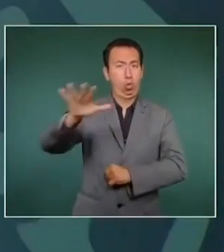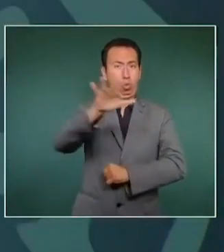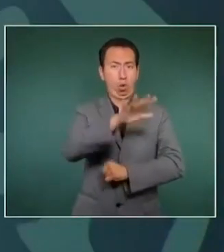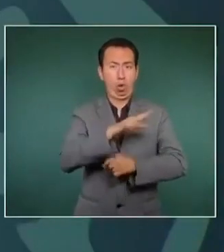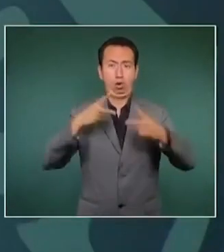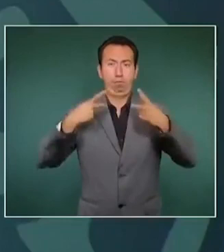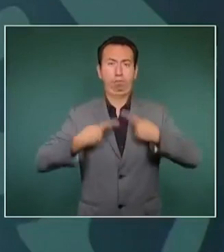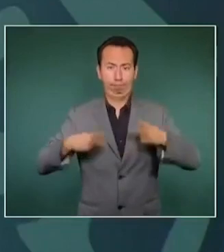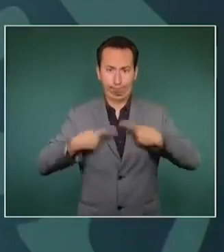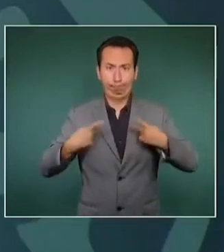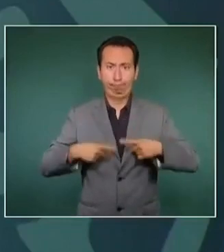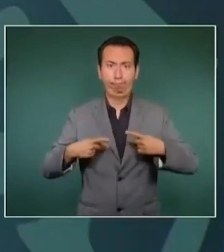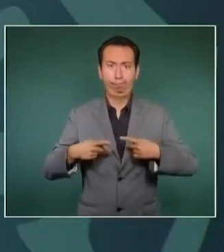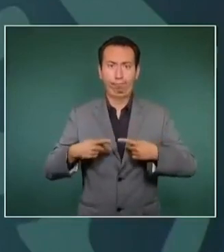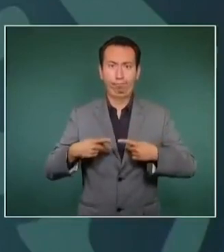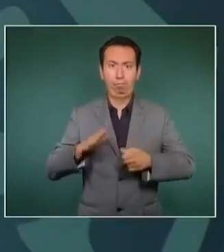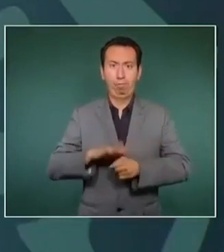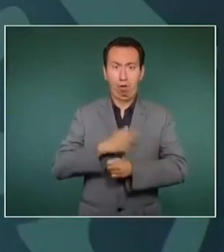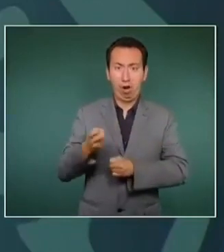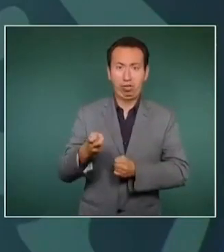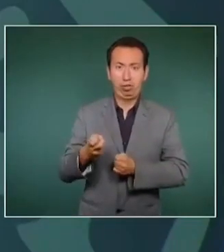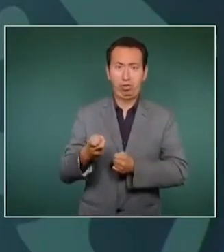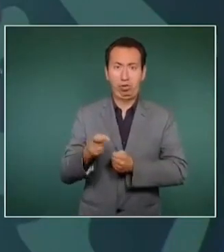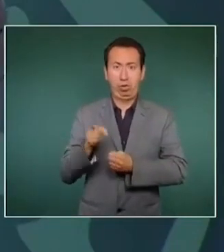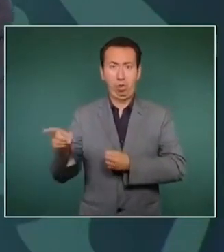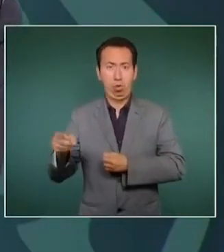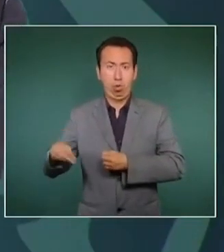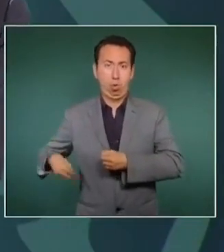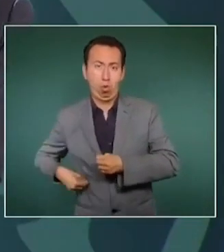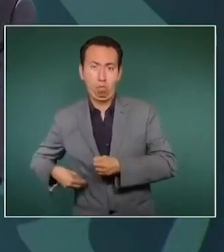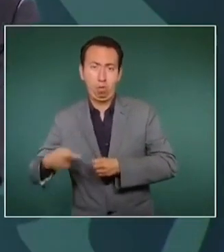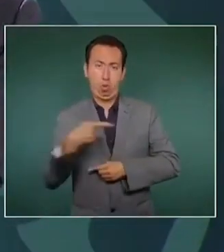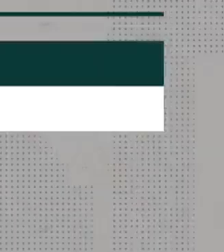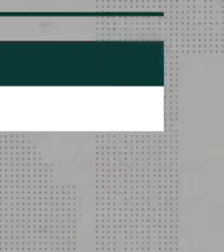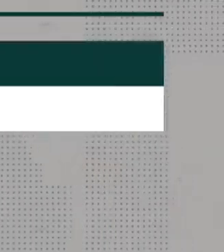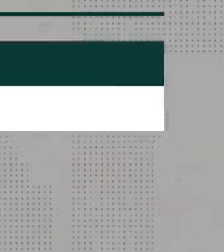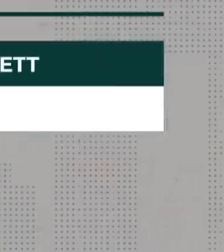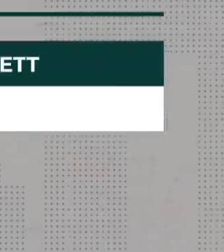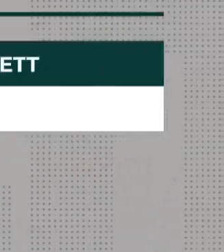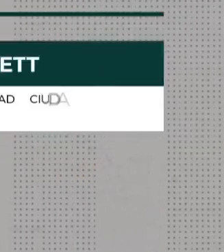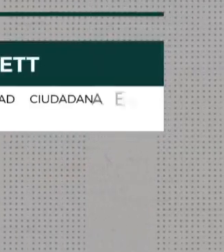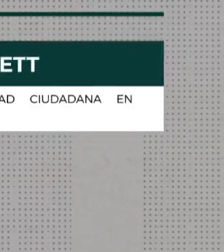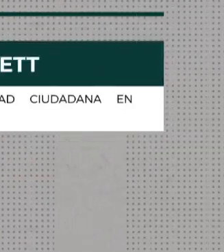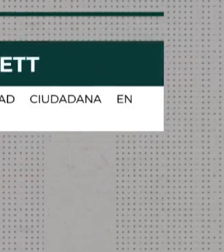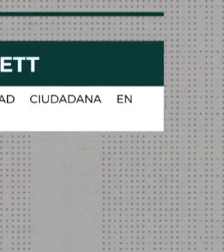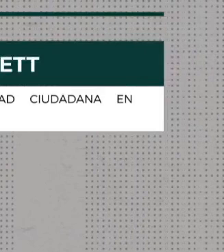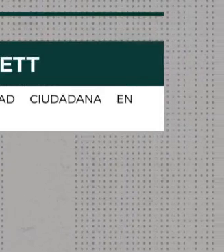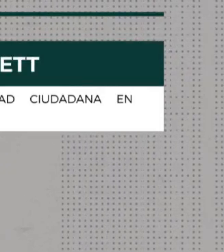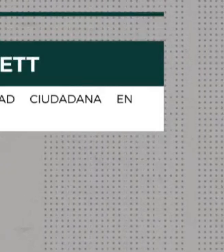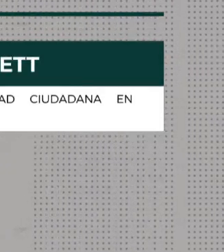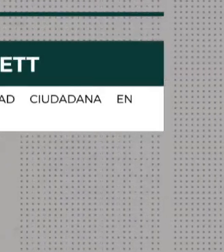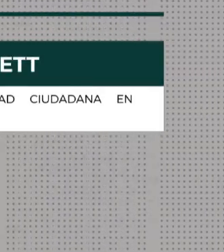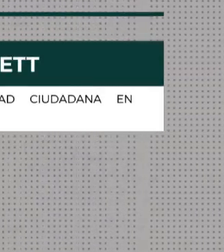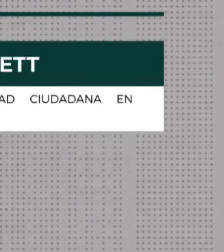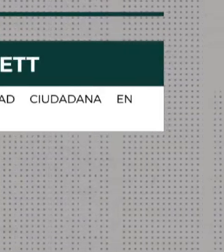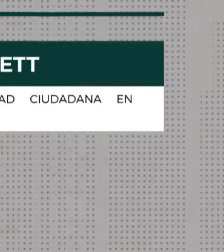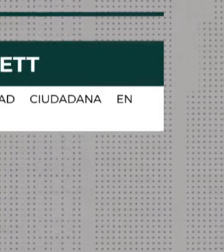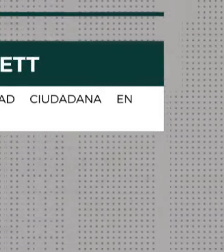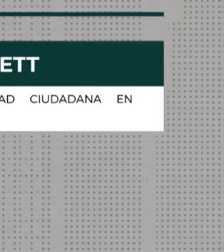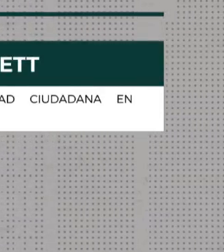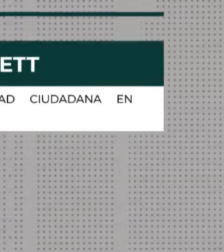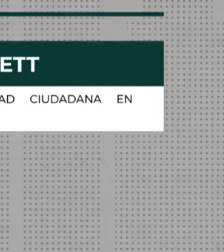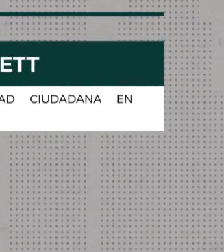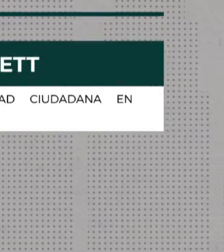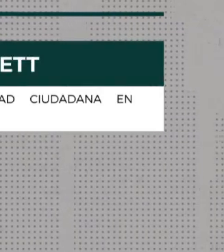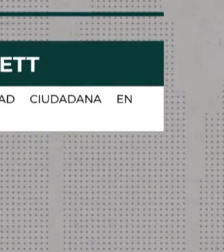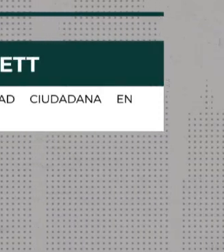pues atractivo para otra organización criminal vecina del estado de Jalisco, que además hoy tiene presencia en gran